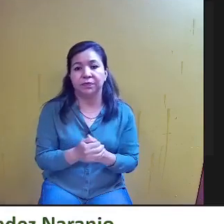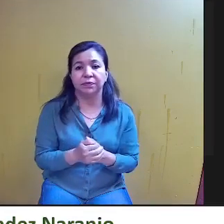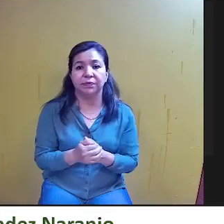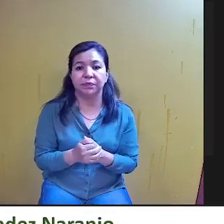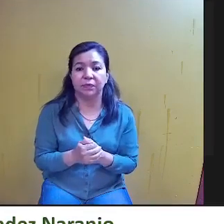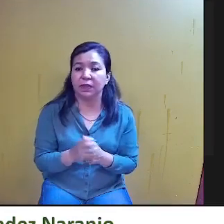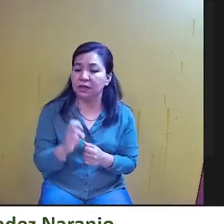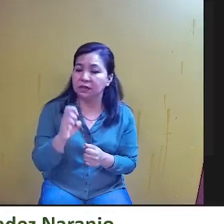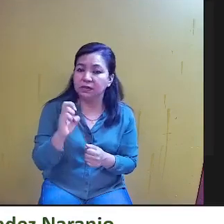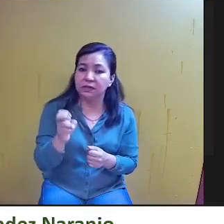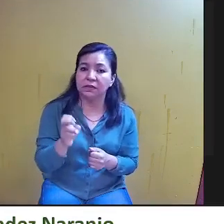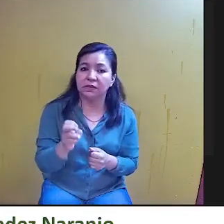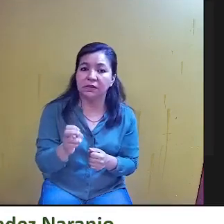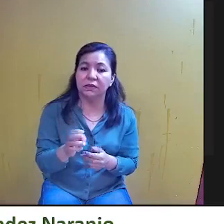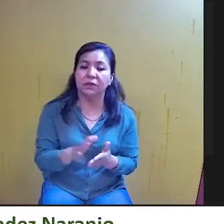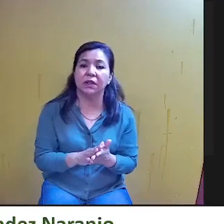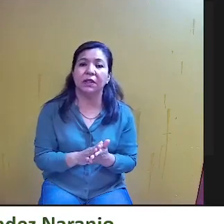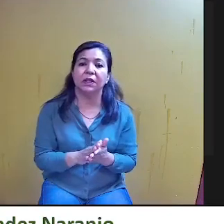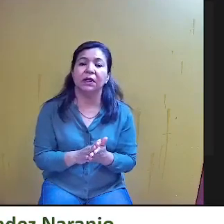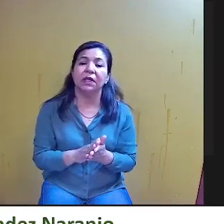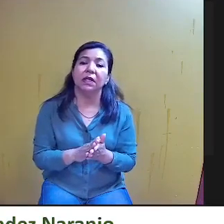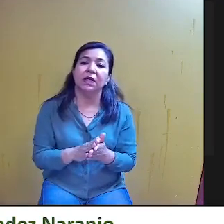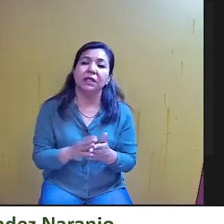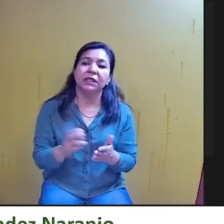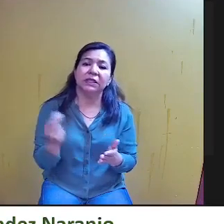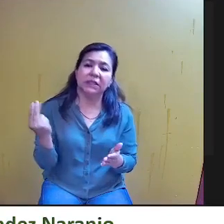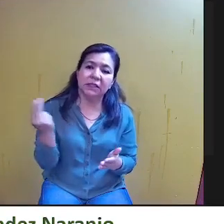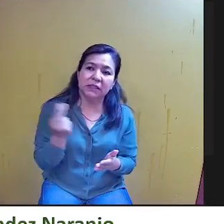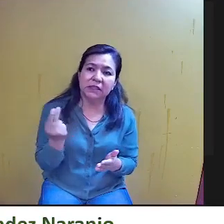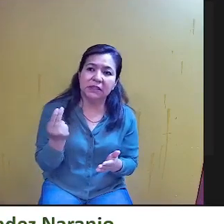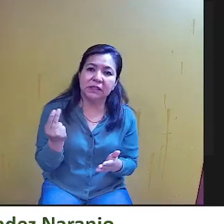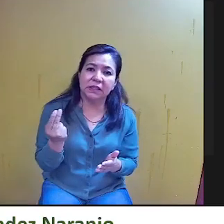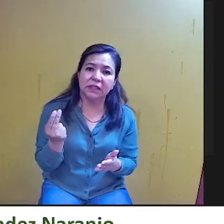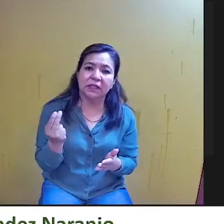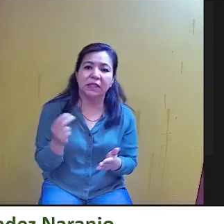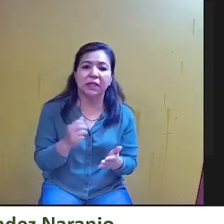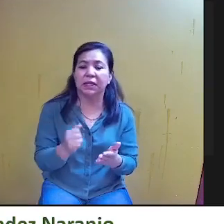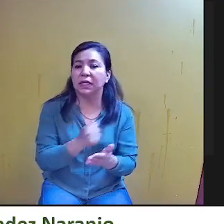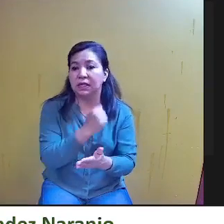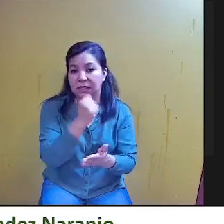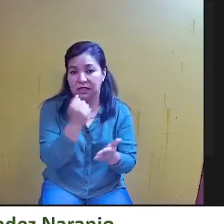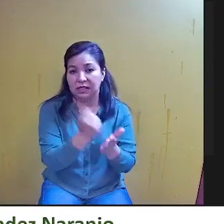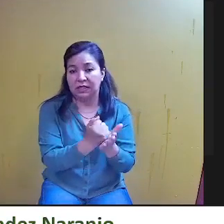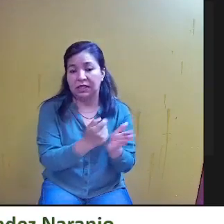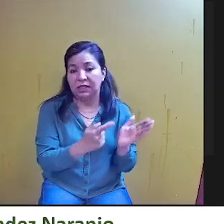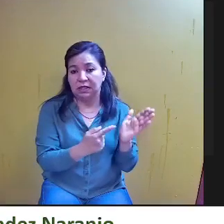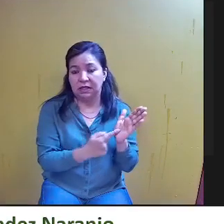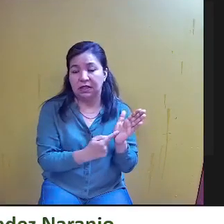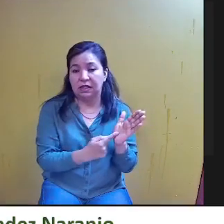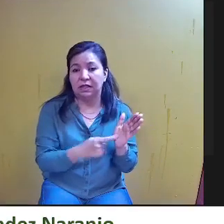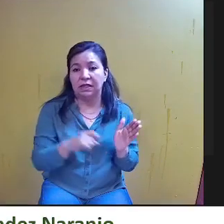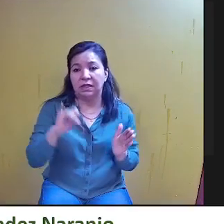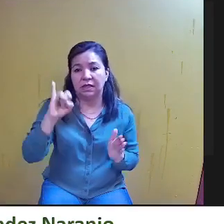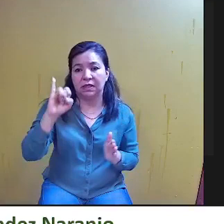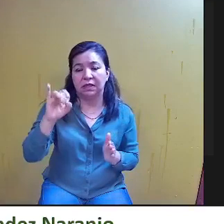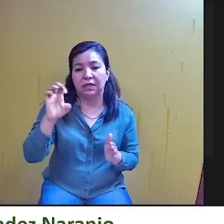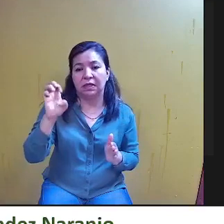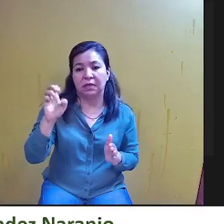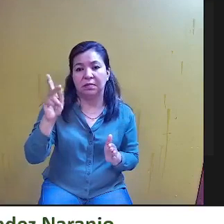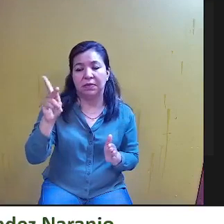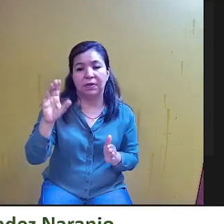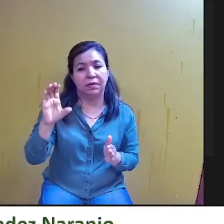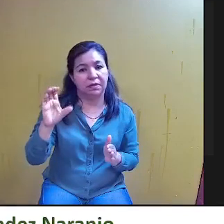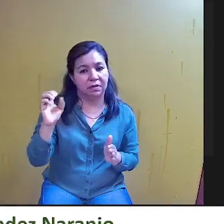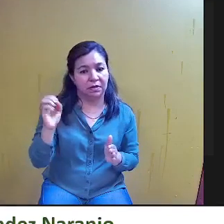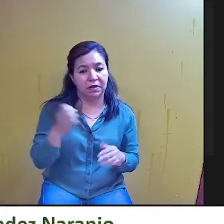En este tenor se propone revocar la resolución impugnada a fin de que el Instituto Electoral y de Participación Ciudadana, por